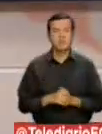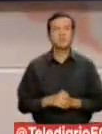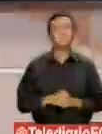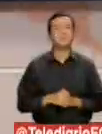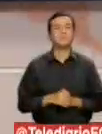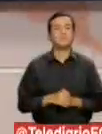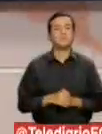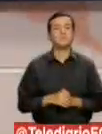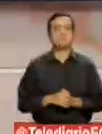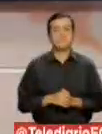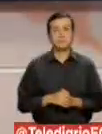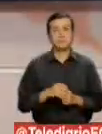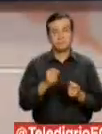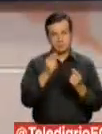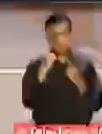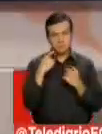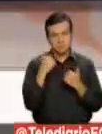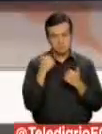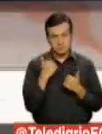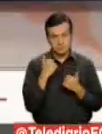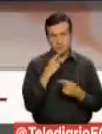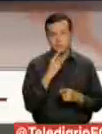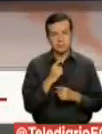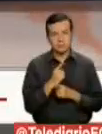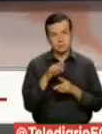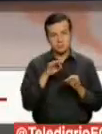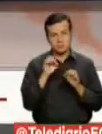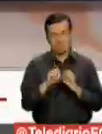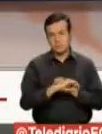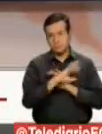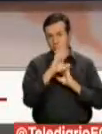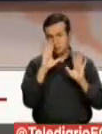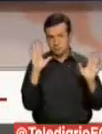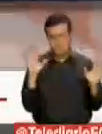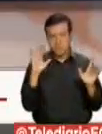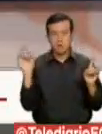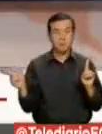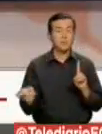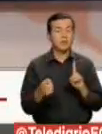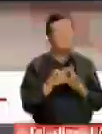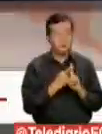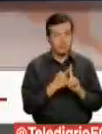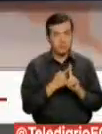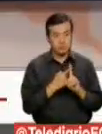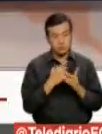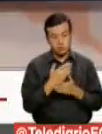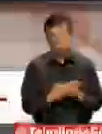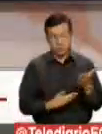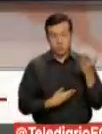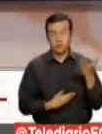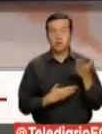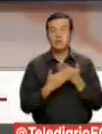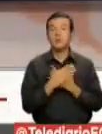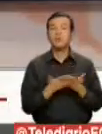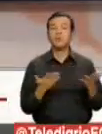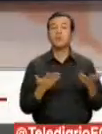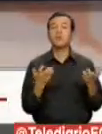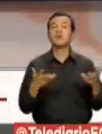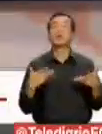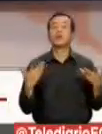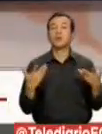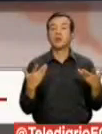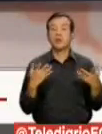Justamente bien la pregunta, porque me permite aclarar. O sea, en primer lugar, lo que dice es que se va a buscar